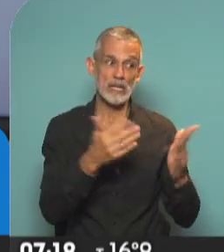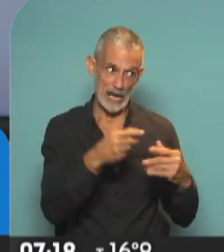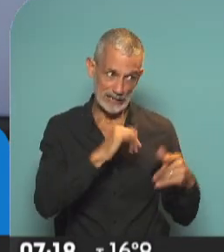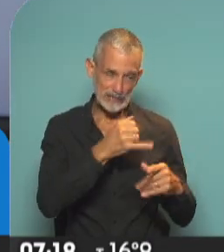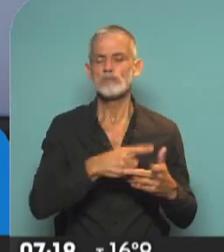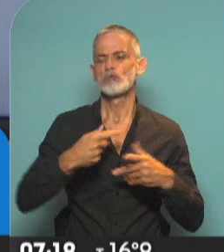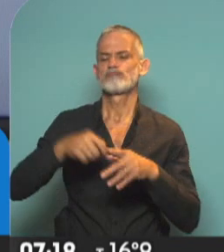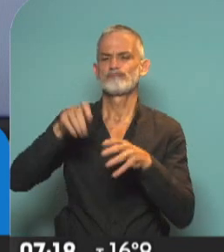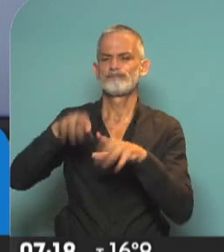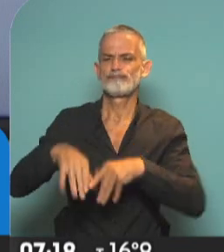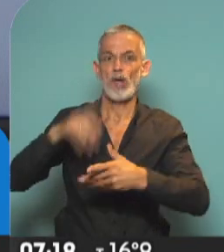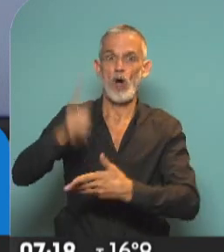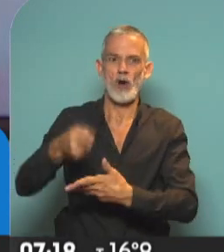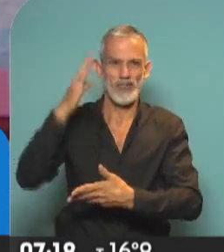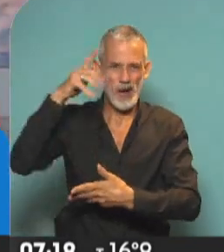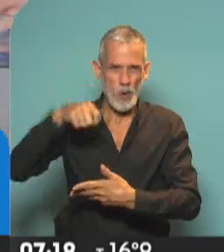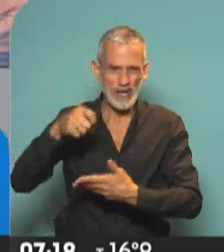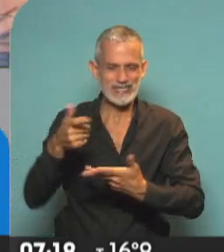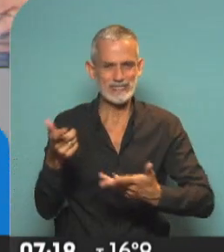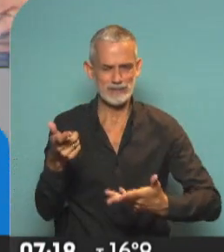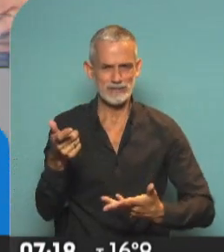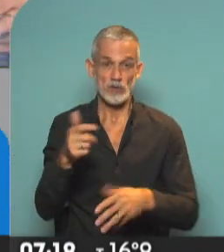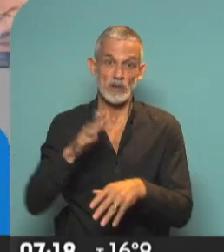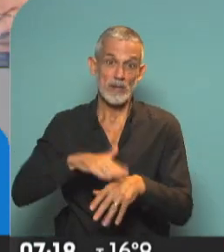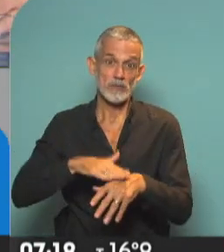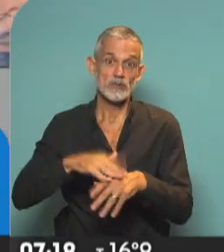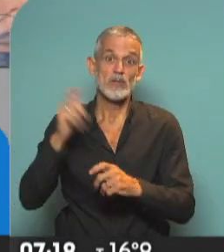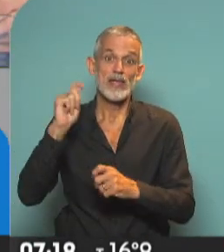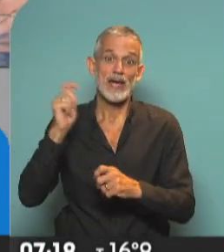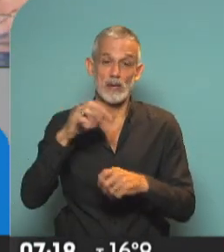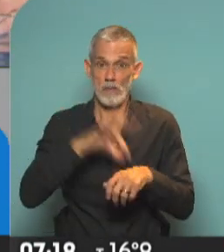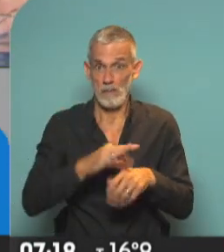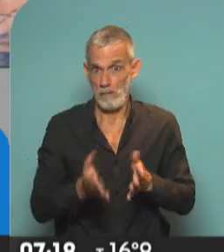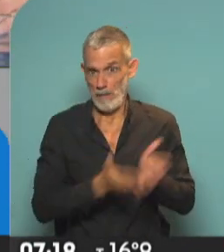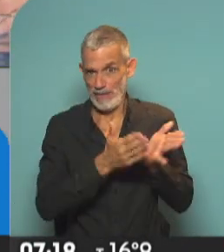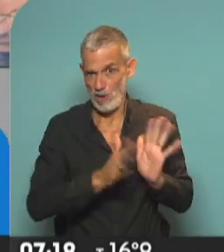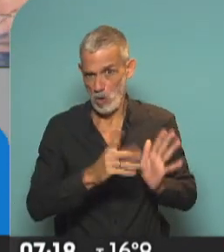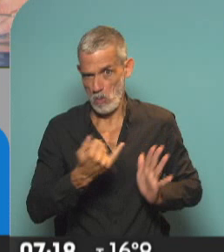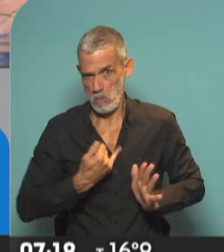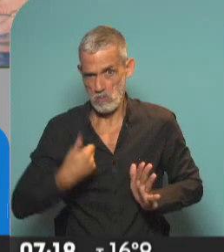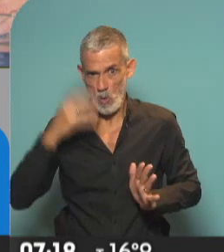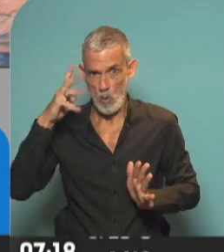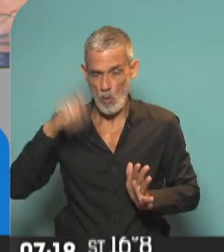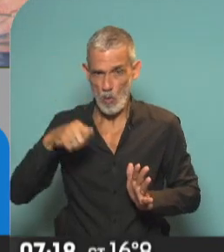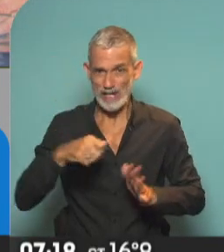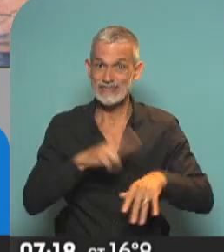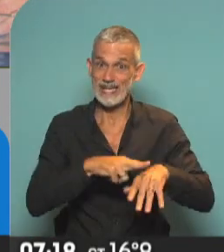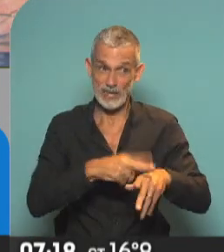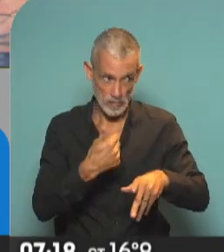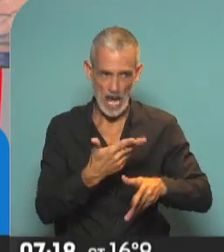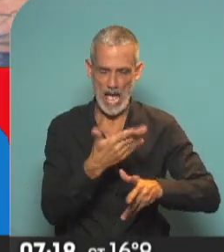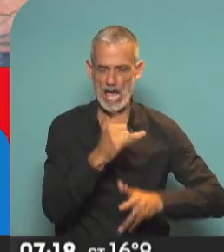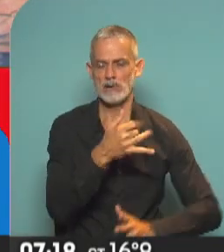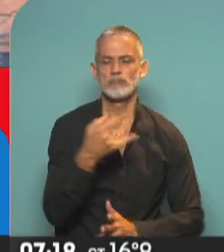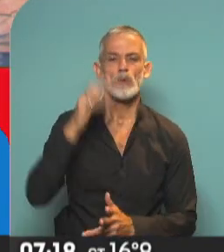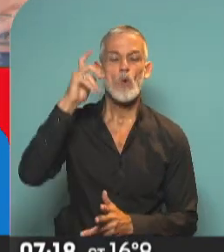suministrara el dióxido de cloro, con lo cual delega esa responsabilidad en el profesional de la salud, que es el que recomienda esta situación.